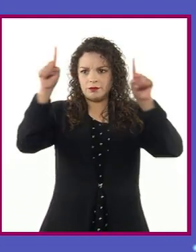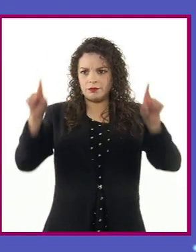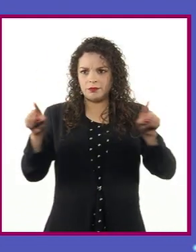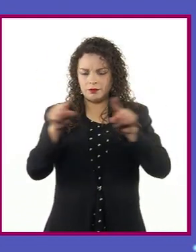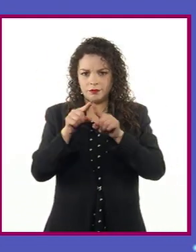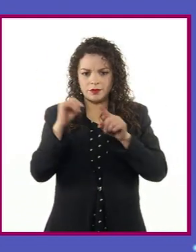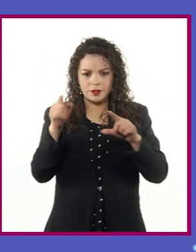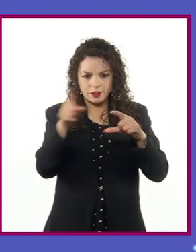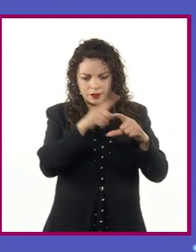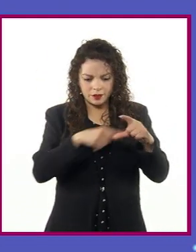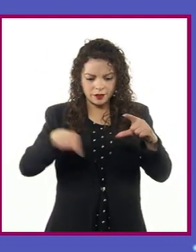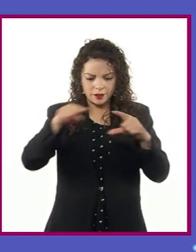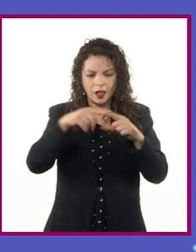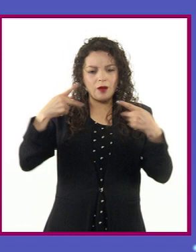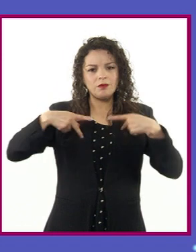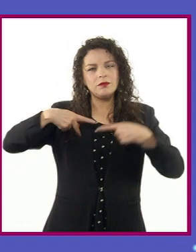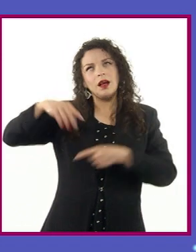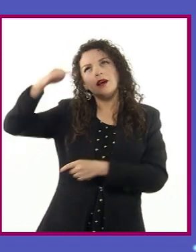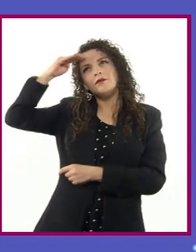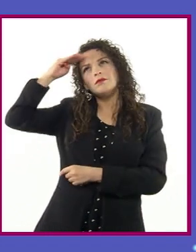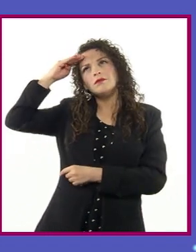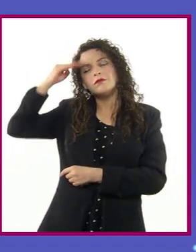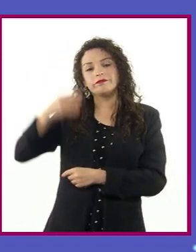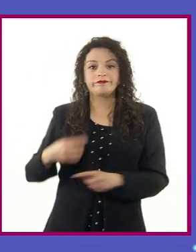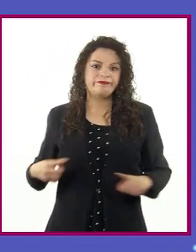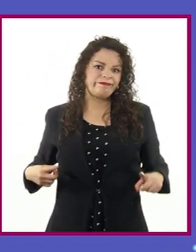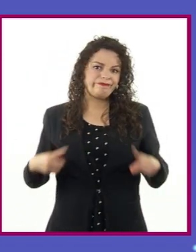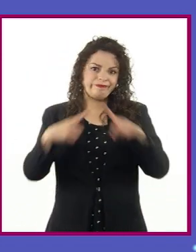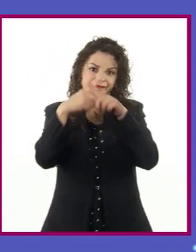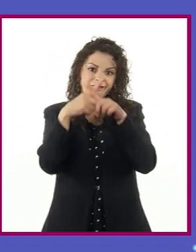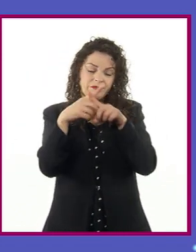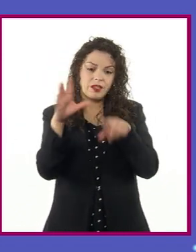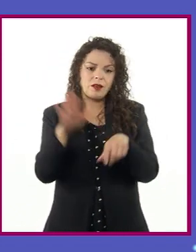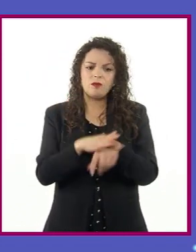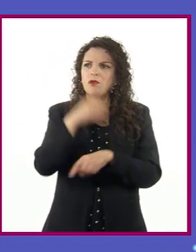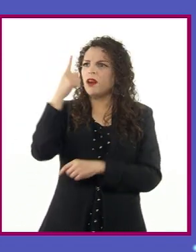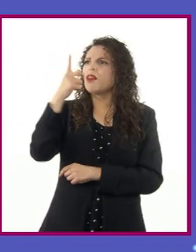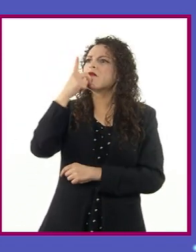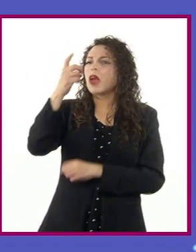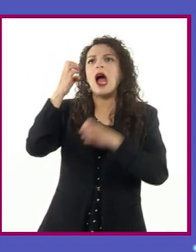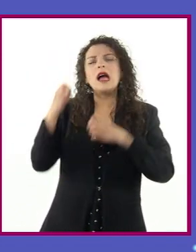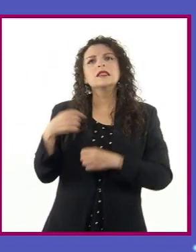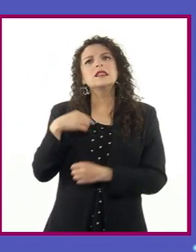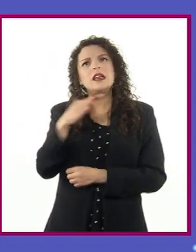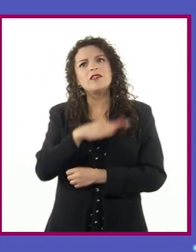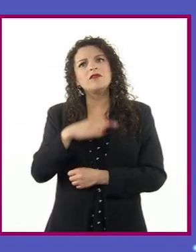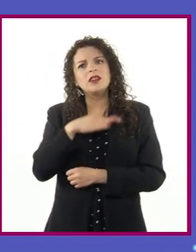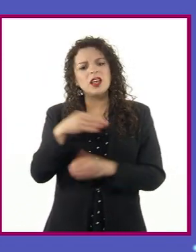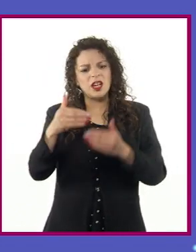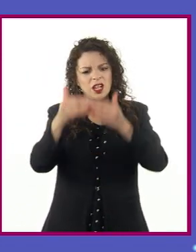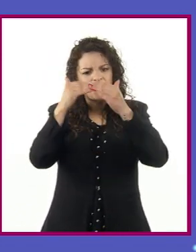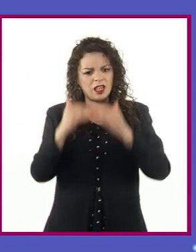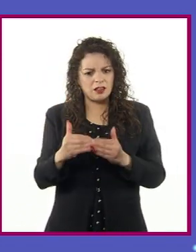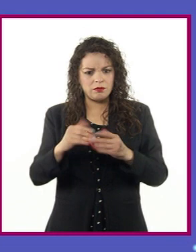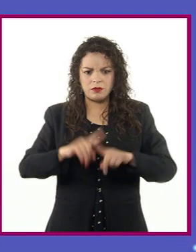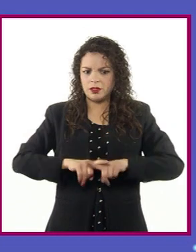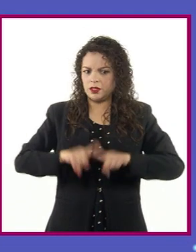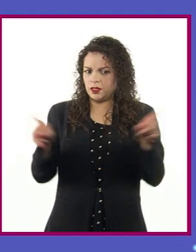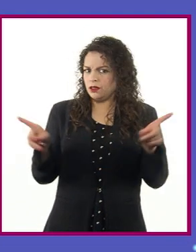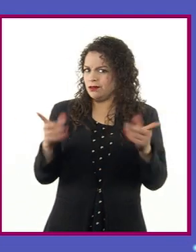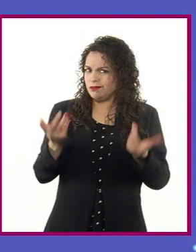que están pensando el personaje, son contradictorios. Pues en uno dice que está feliz y lo que piensa el personaje es